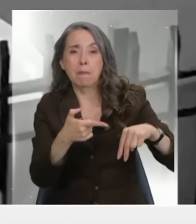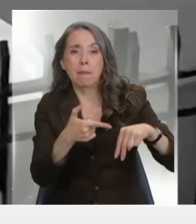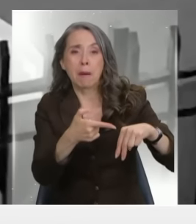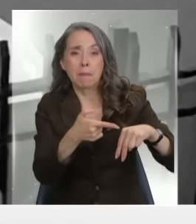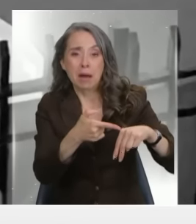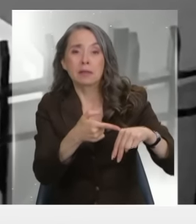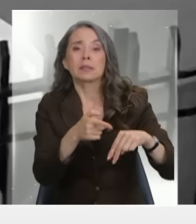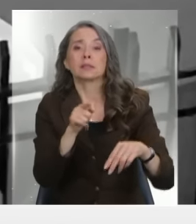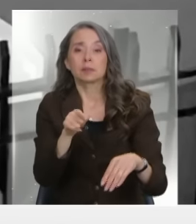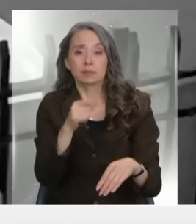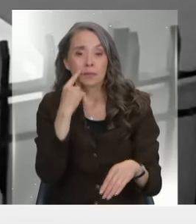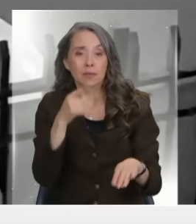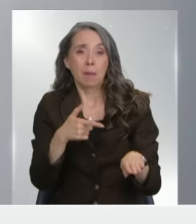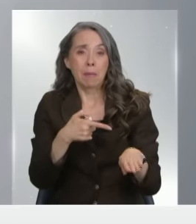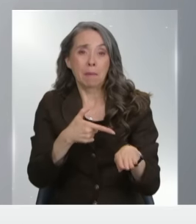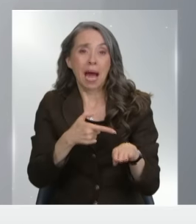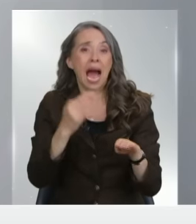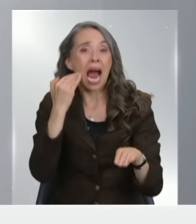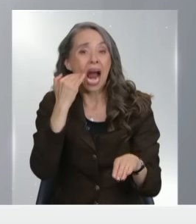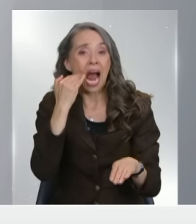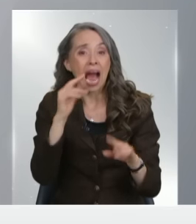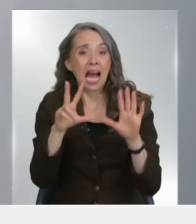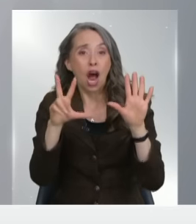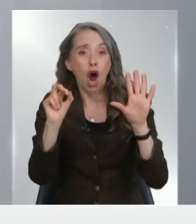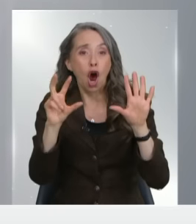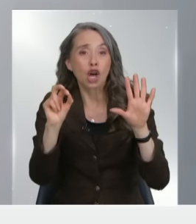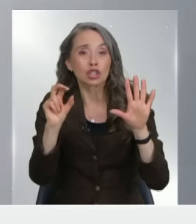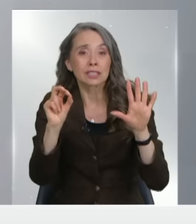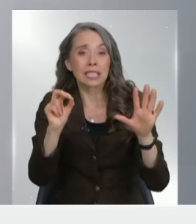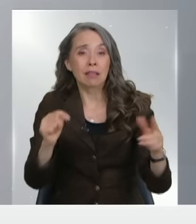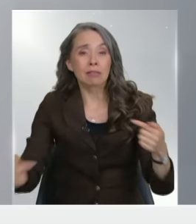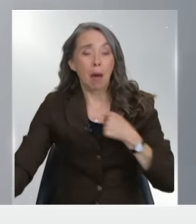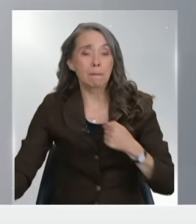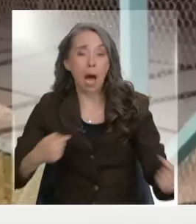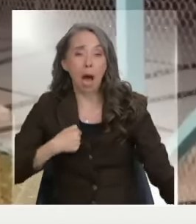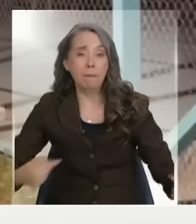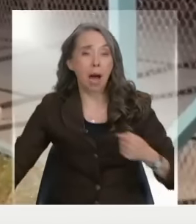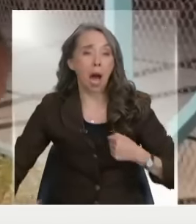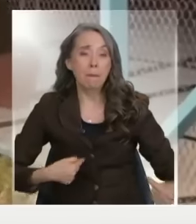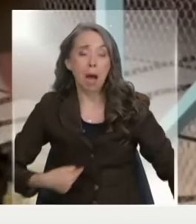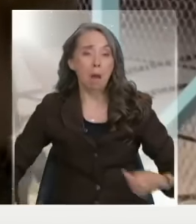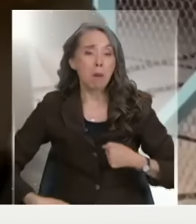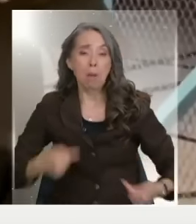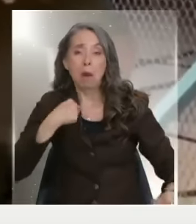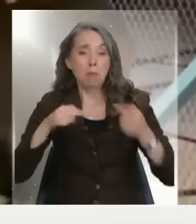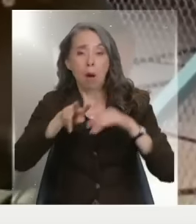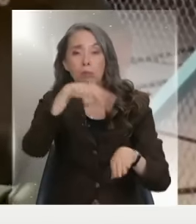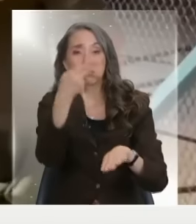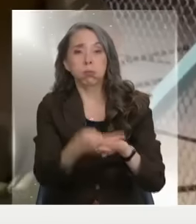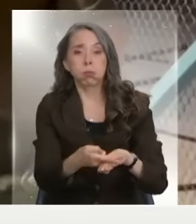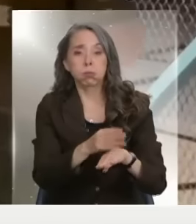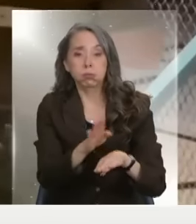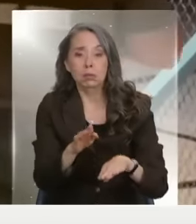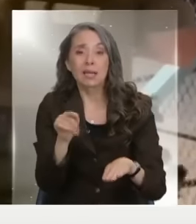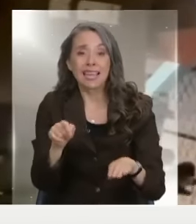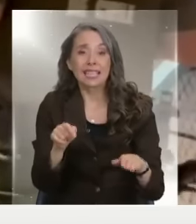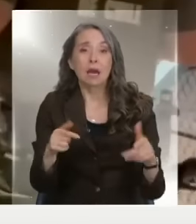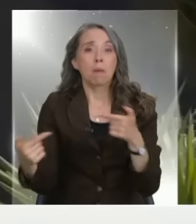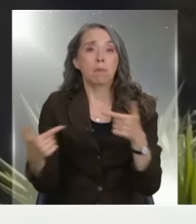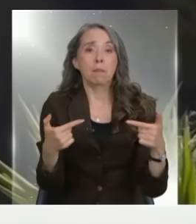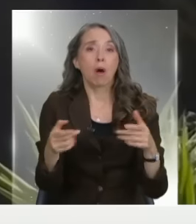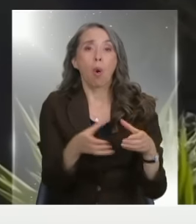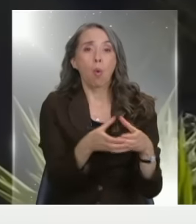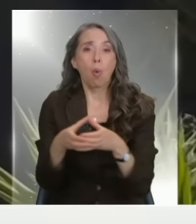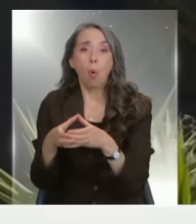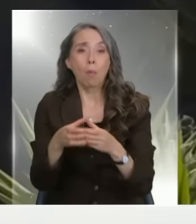Estos fueron solo algunos de los casi 80 disparos que recibió su cuerpo. Este lugar es una constante arena de batalla entre